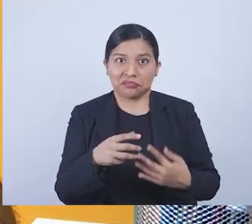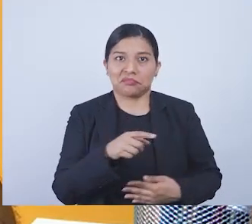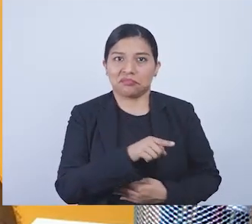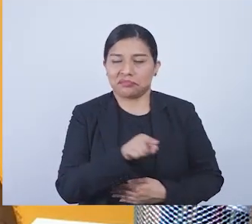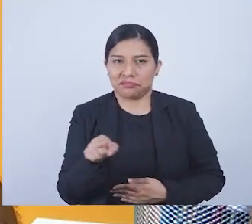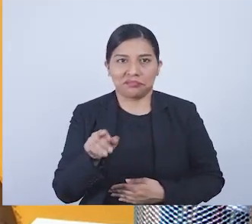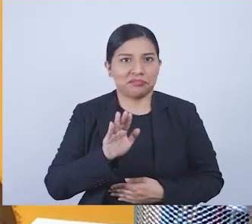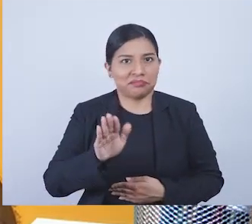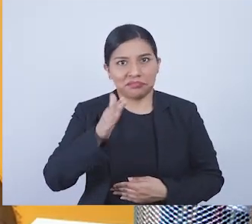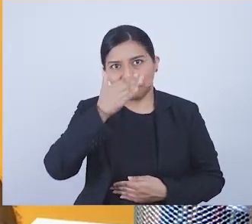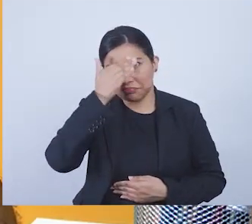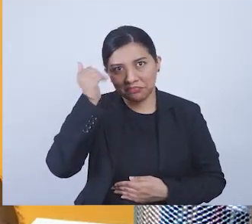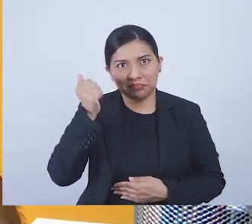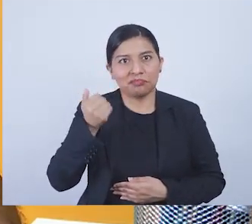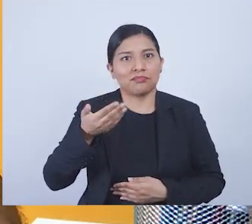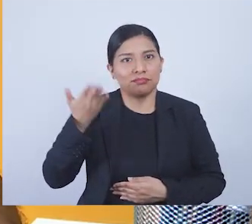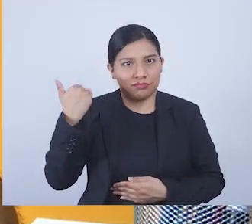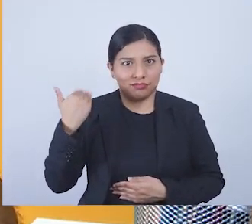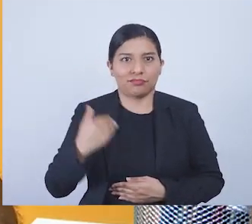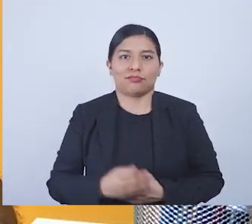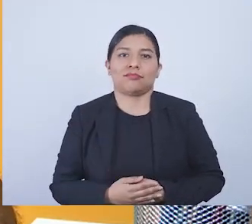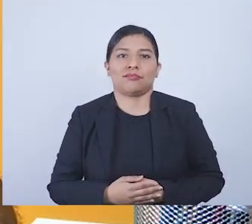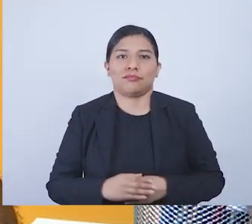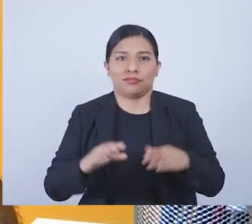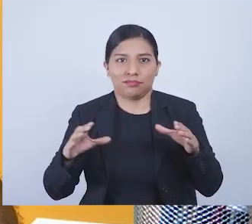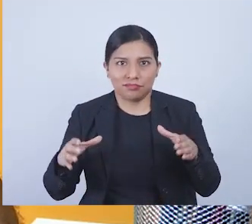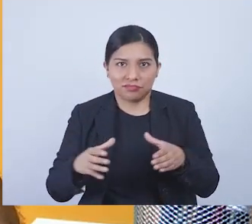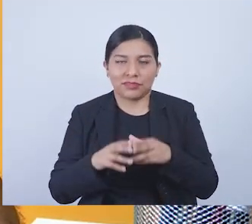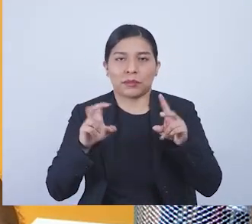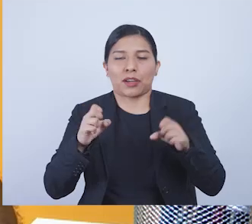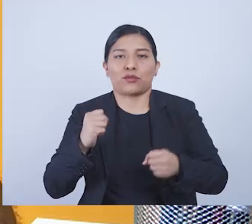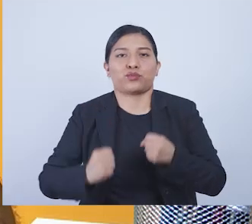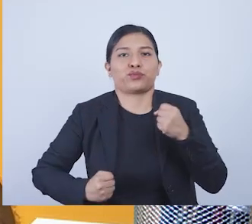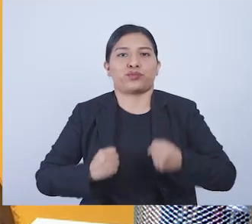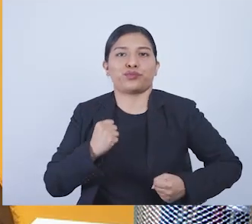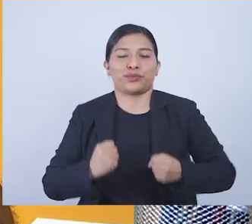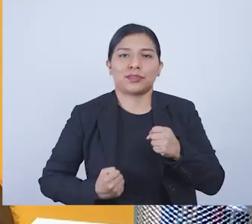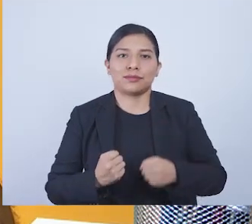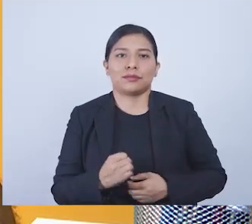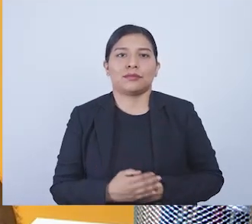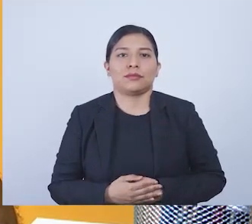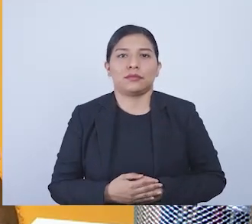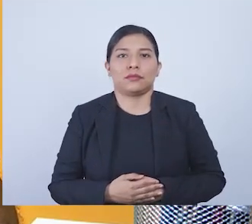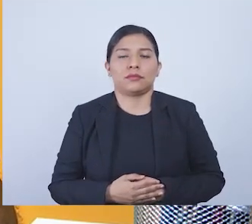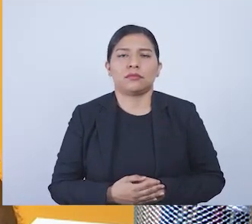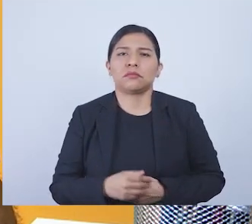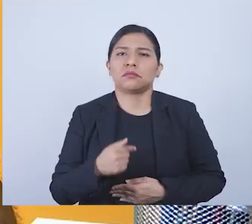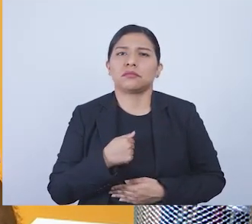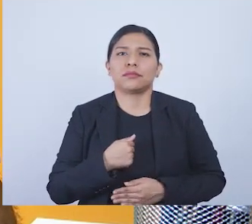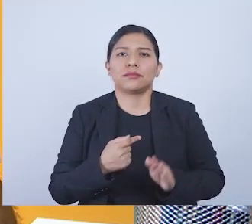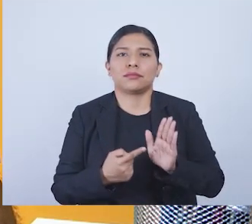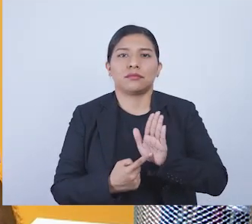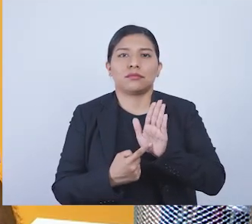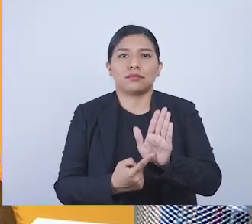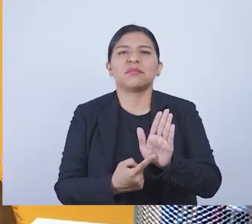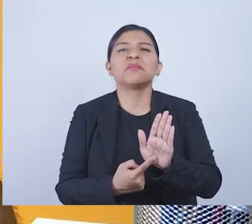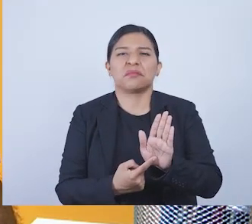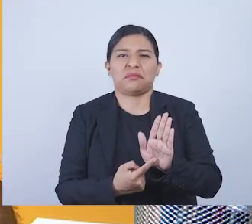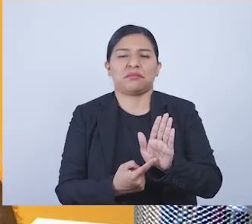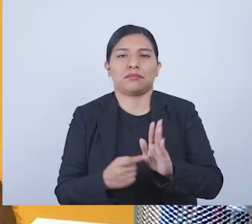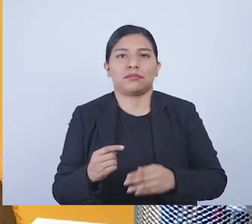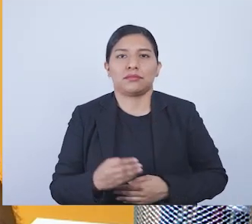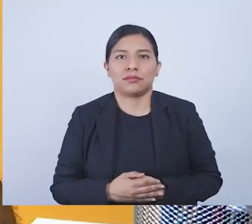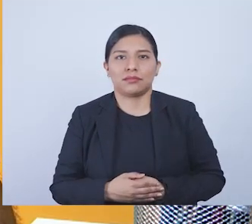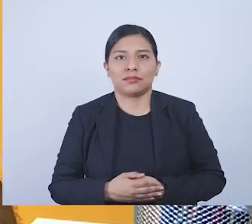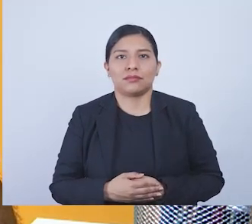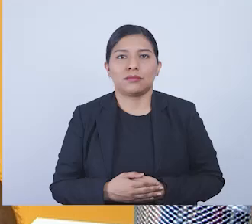y profesionales del currículum y de la medicina del deporte. Nuestro planteamiento es para